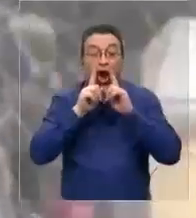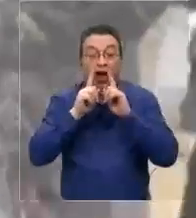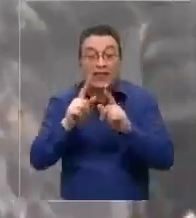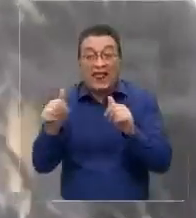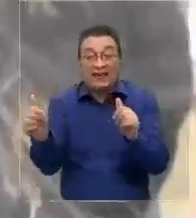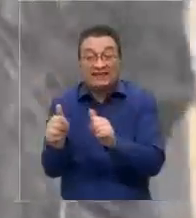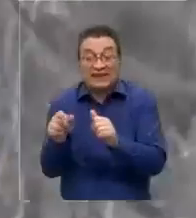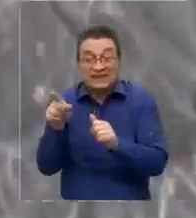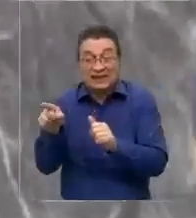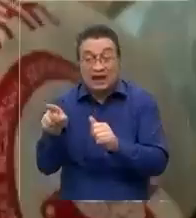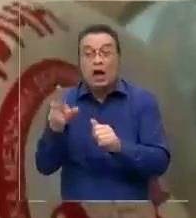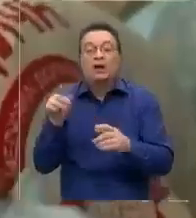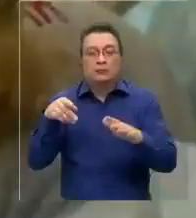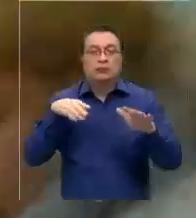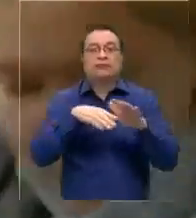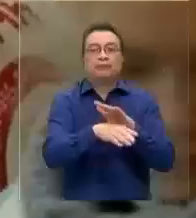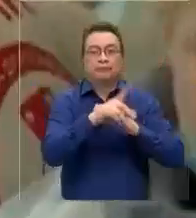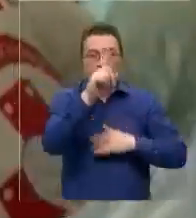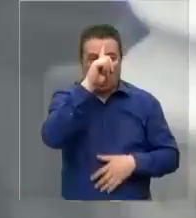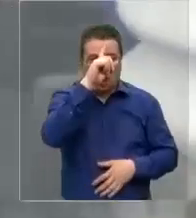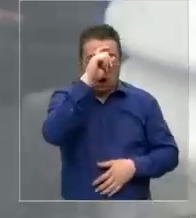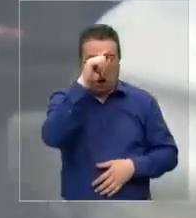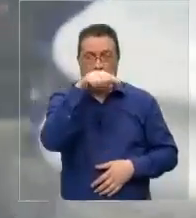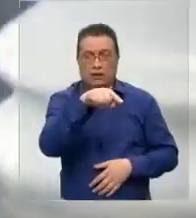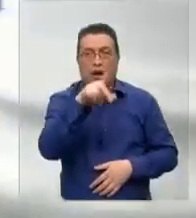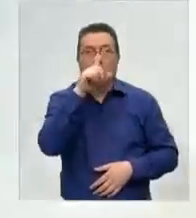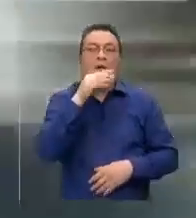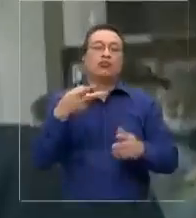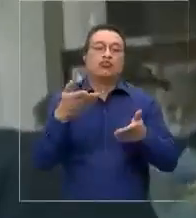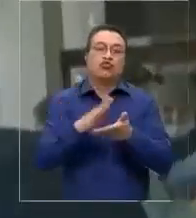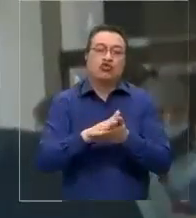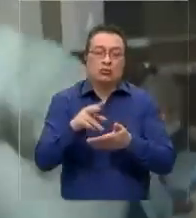fue habilitado precariamente como hospital y como morgue.